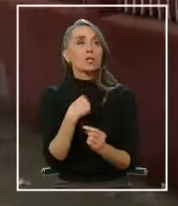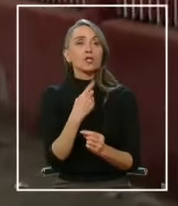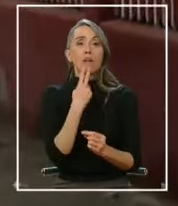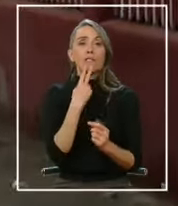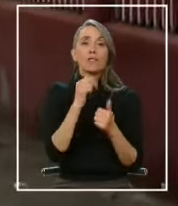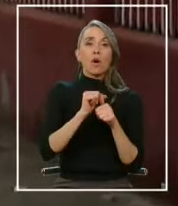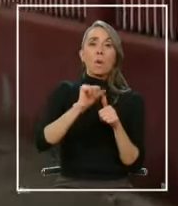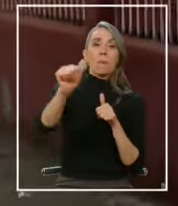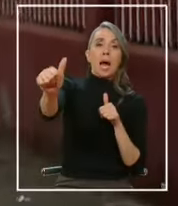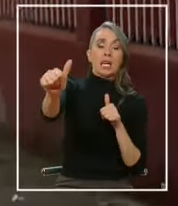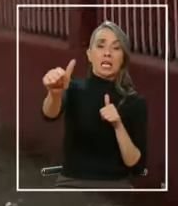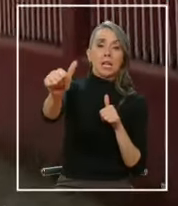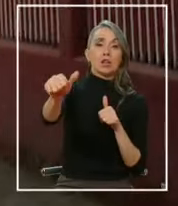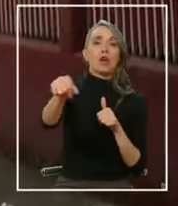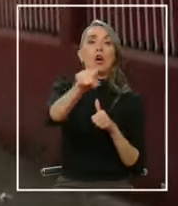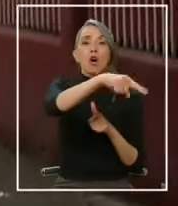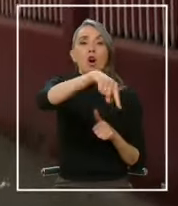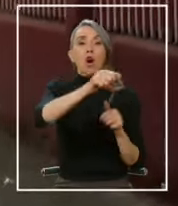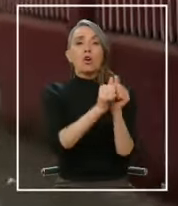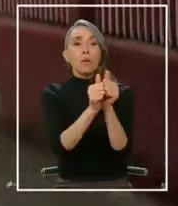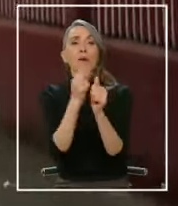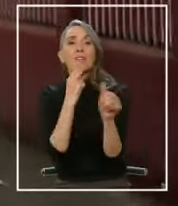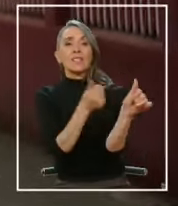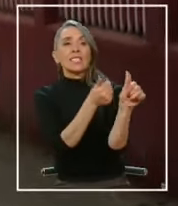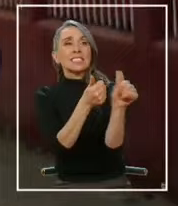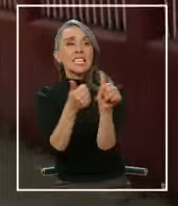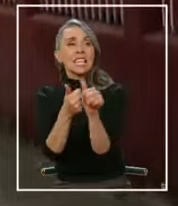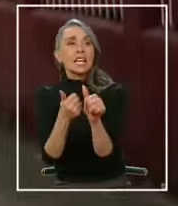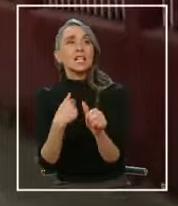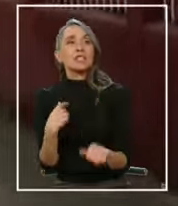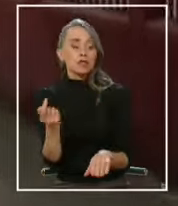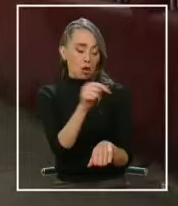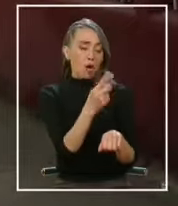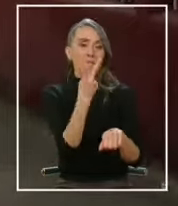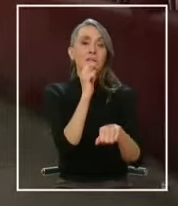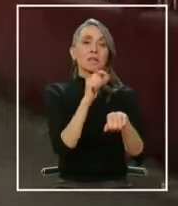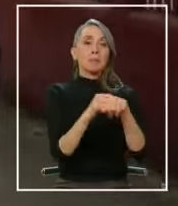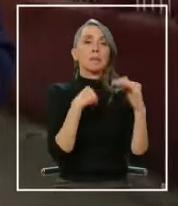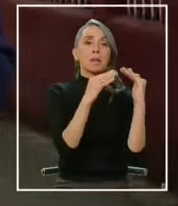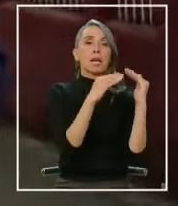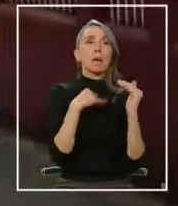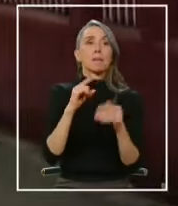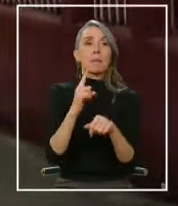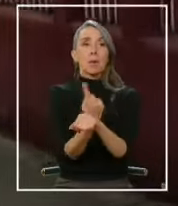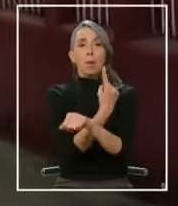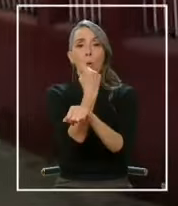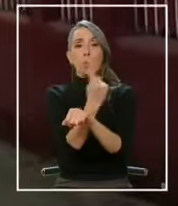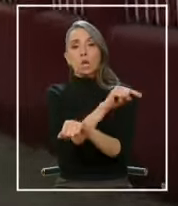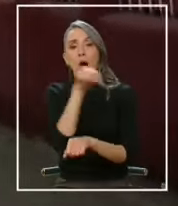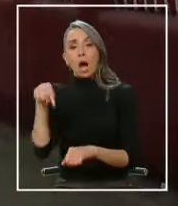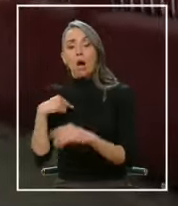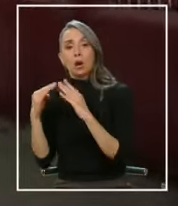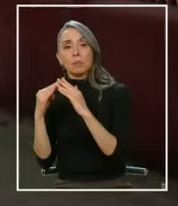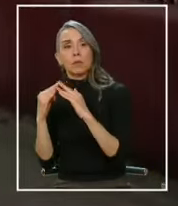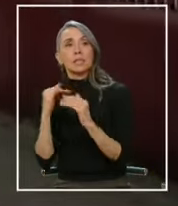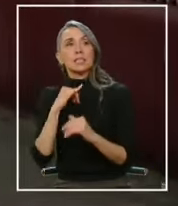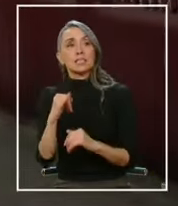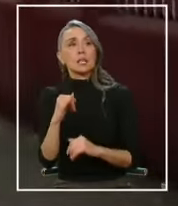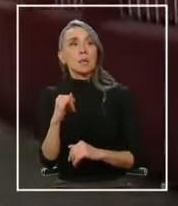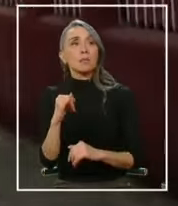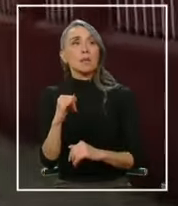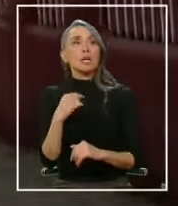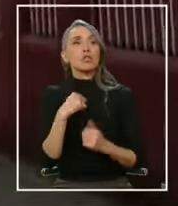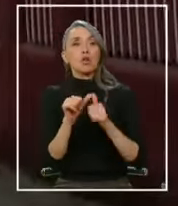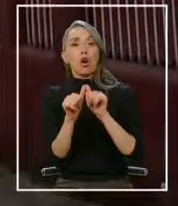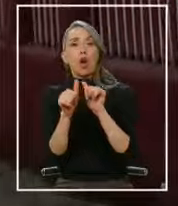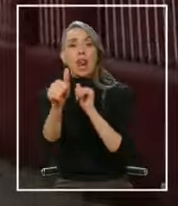que vivo más lejos. Yo, todos viven como a la cercanía y todo. Ya, yo llego 20 minutos, yo me demoro una hora en llegar. Yo siempre soy la que